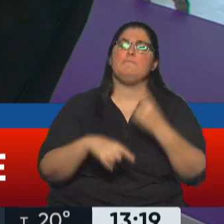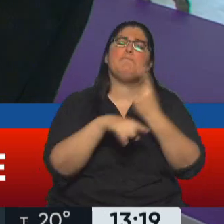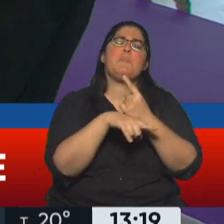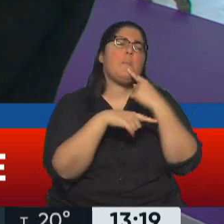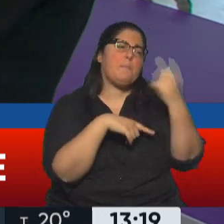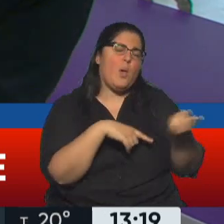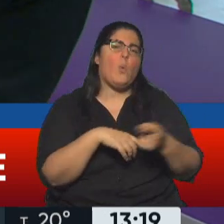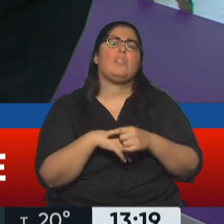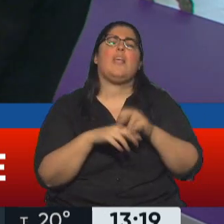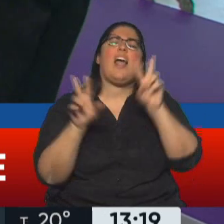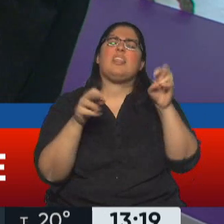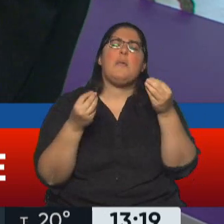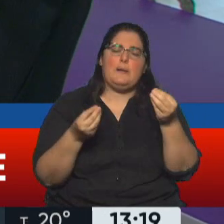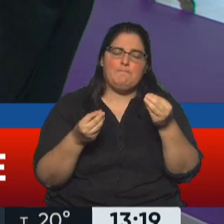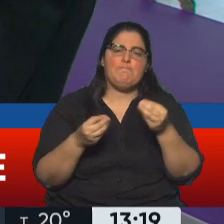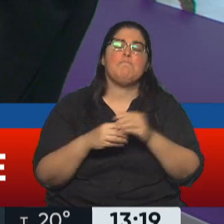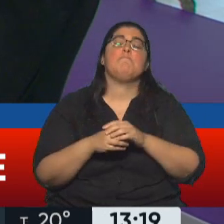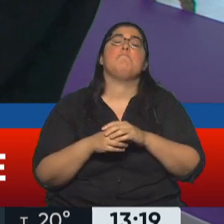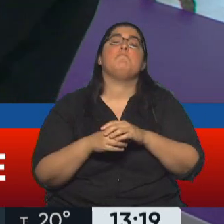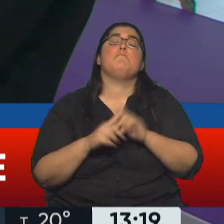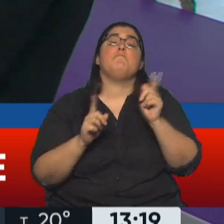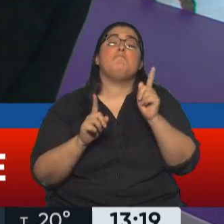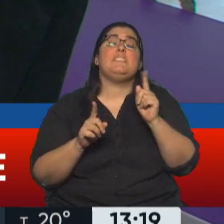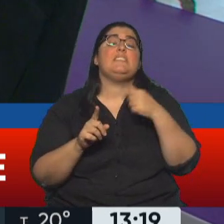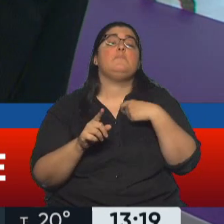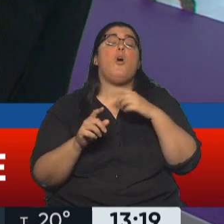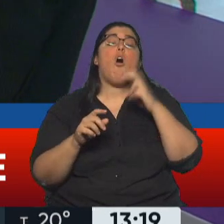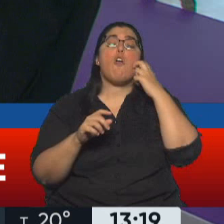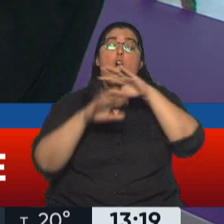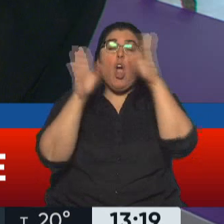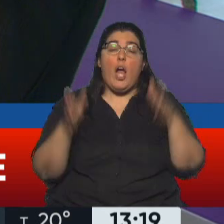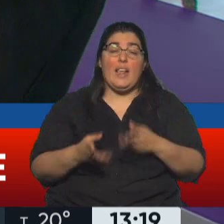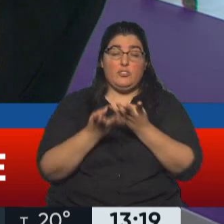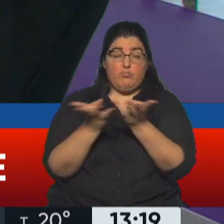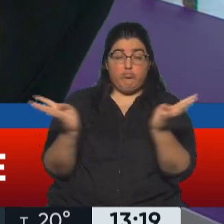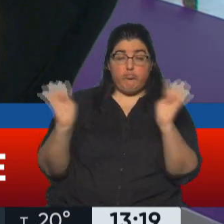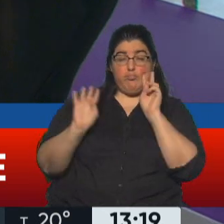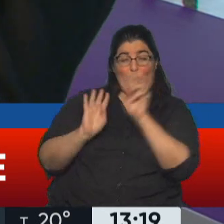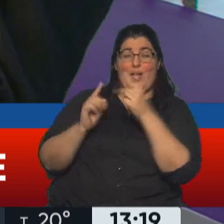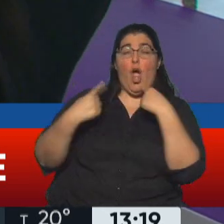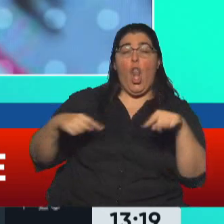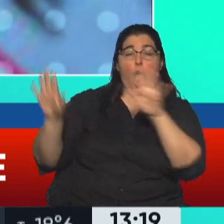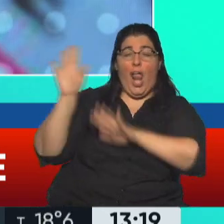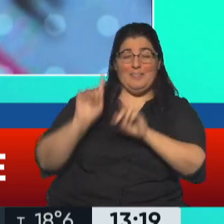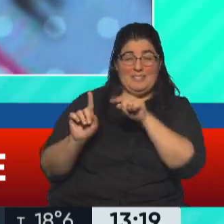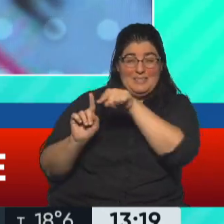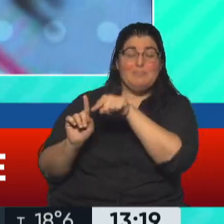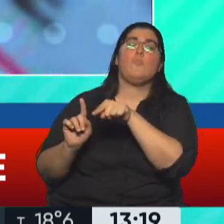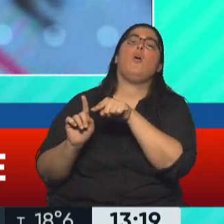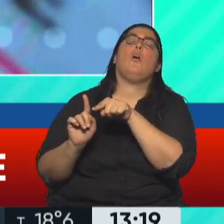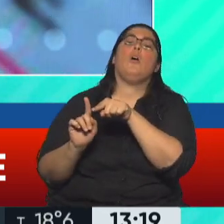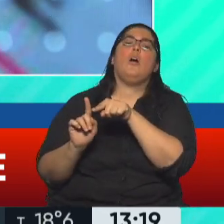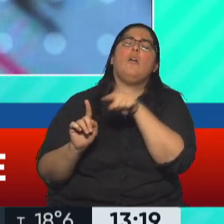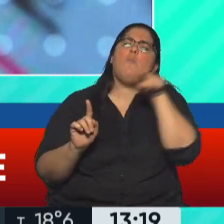pregunta tiene que ver con el cuadro, la composición de la Cámara que mostrábamos recién del Parlamento peruano. ¿Cómo te imaginás vos